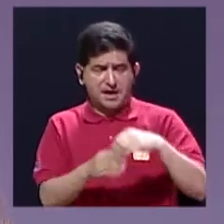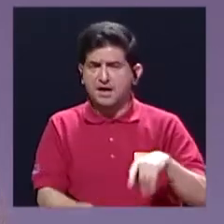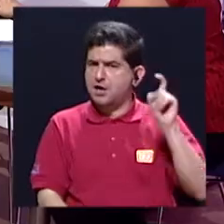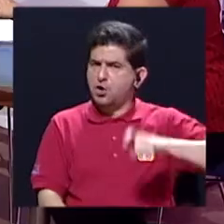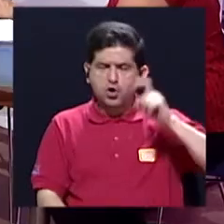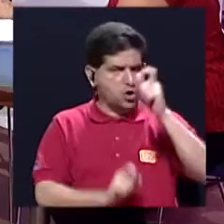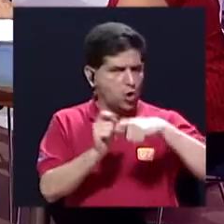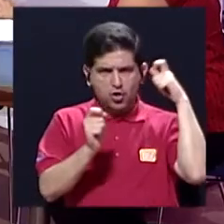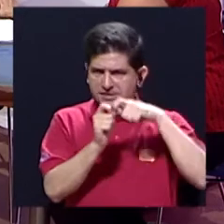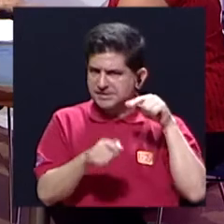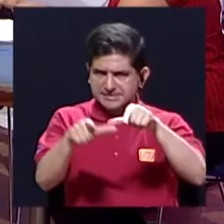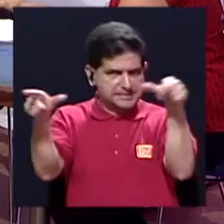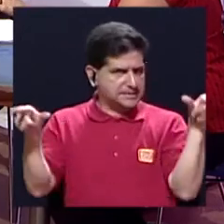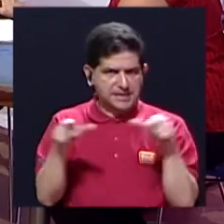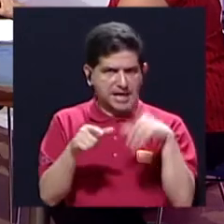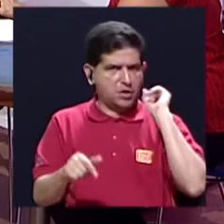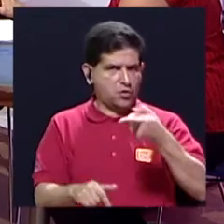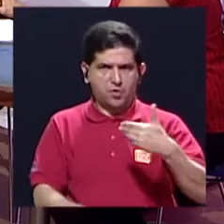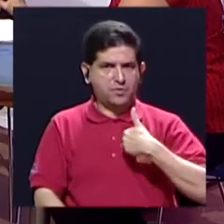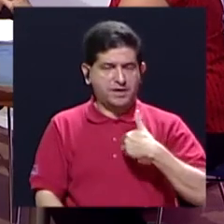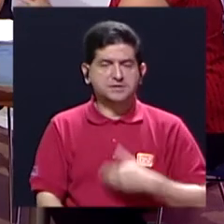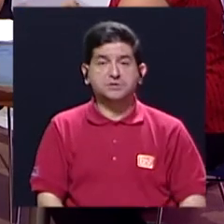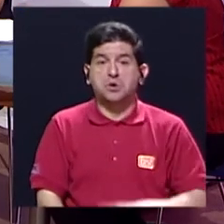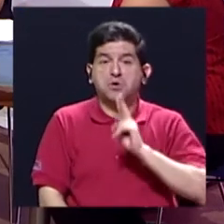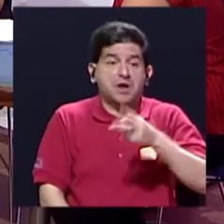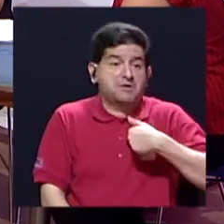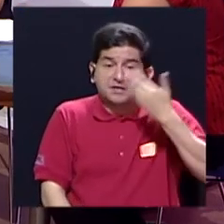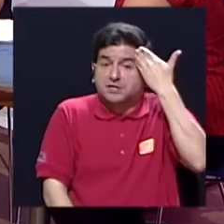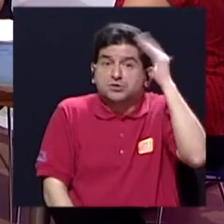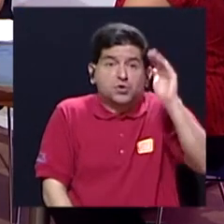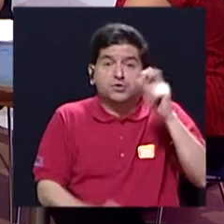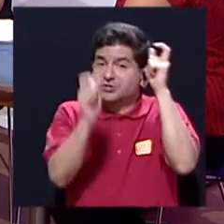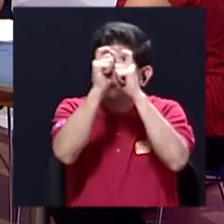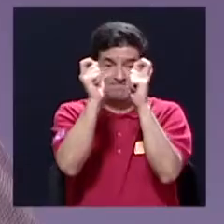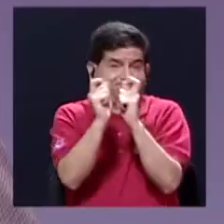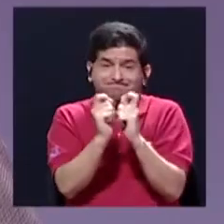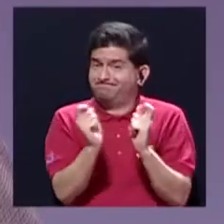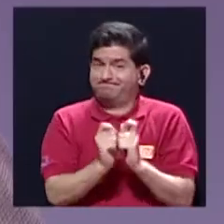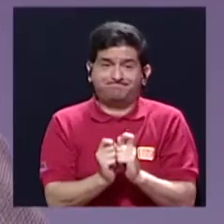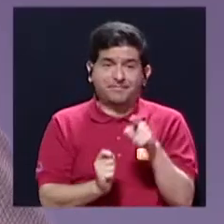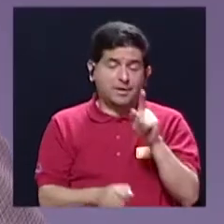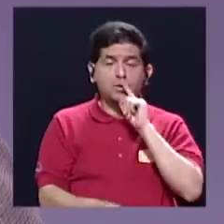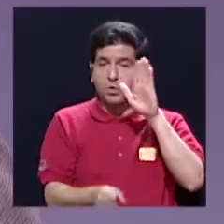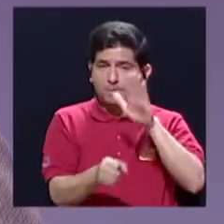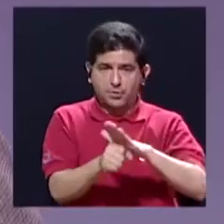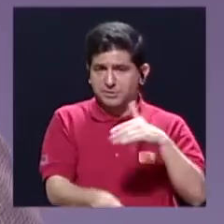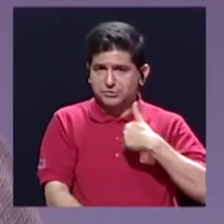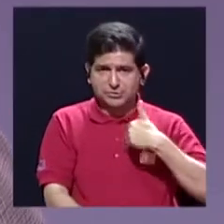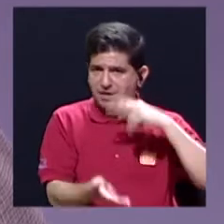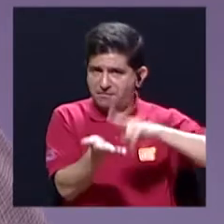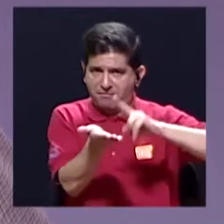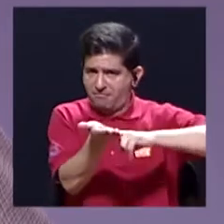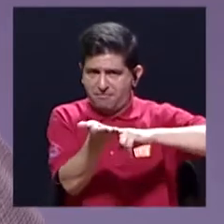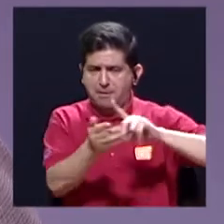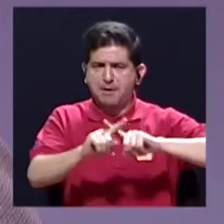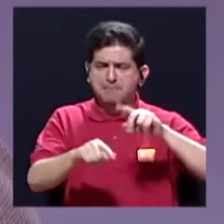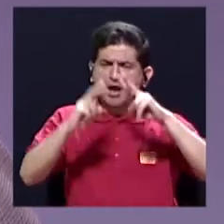tienen que ser específicamente ahí, no hay una obligación que sea ahí. La verdad, yo desconozco los detalles de esos compromisos, pero habría que ver, no